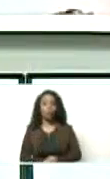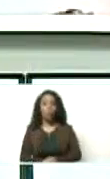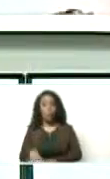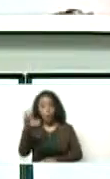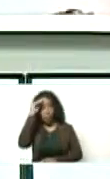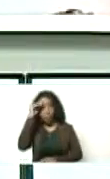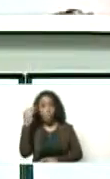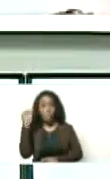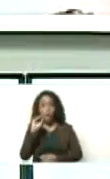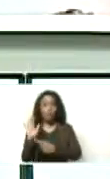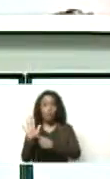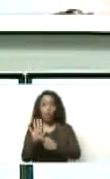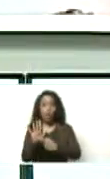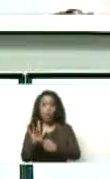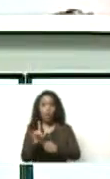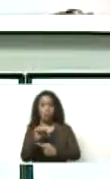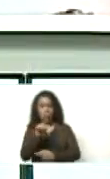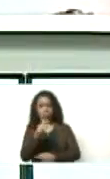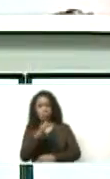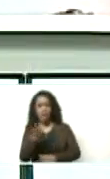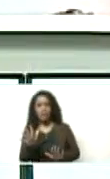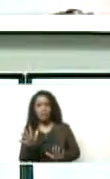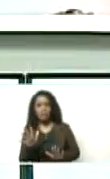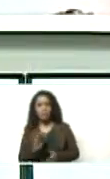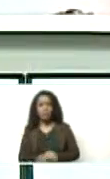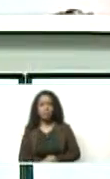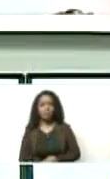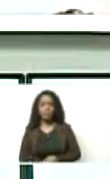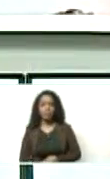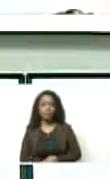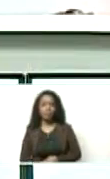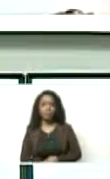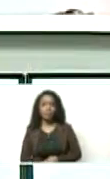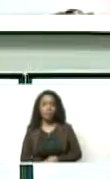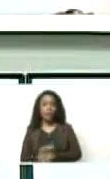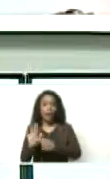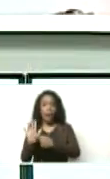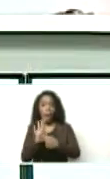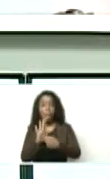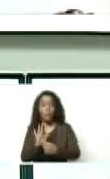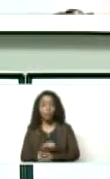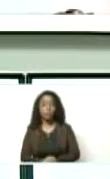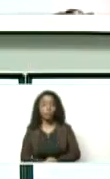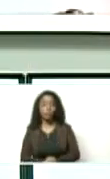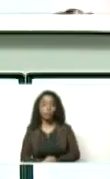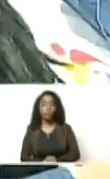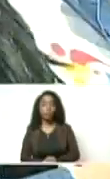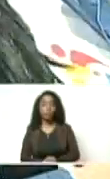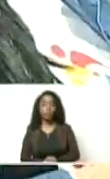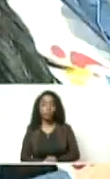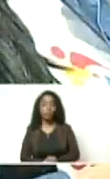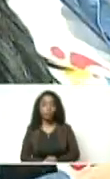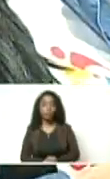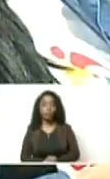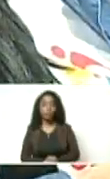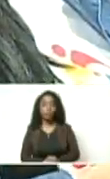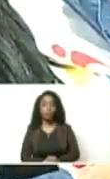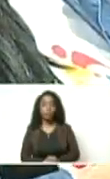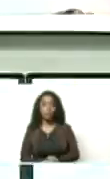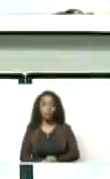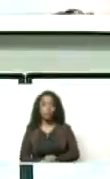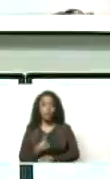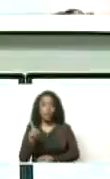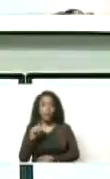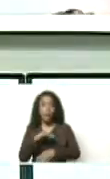los ejemplos, Castro Soteldo, ¿no te parece? García Lorca, ¿ah? El ejemplo, ¿ah? Oye, García Lorca,